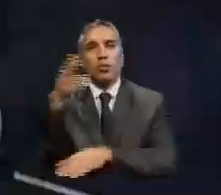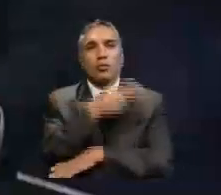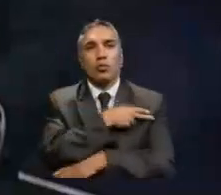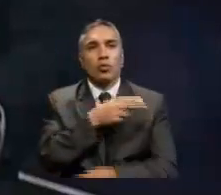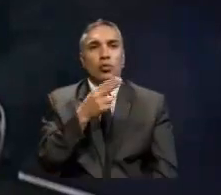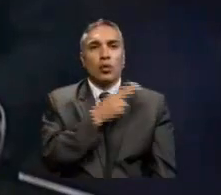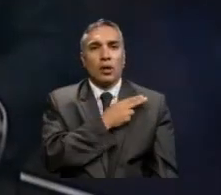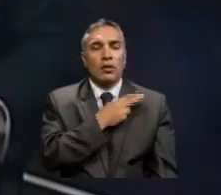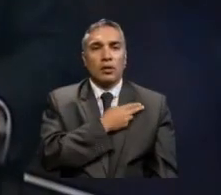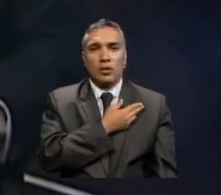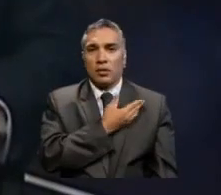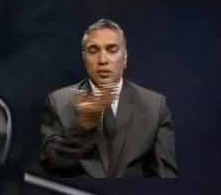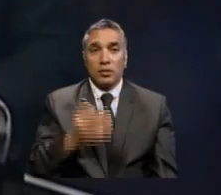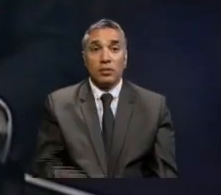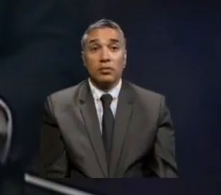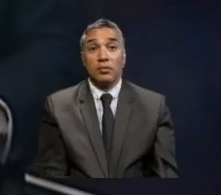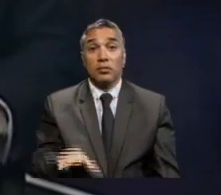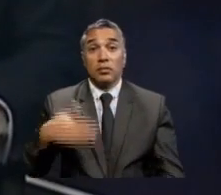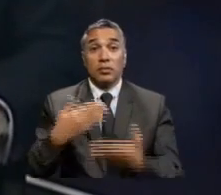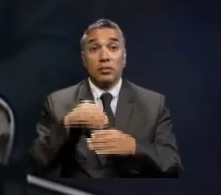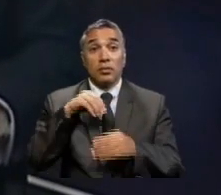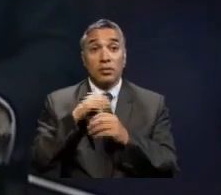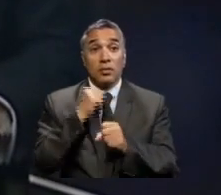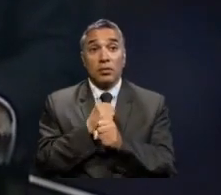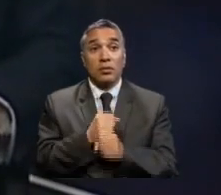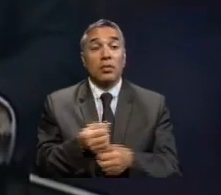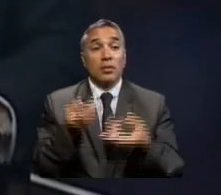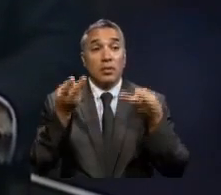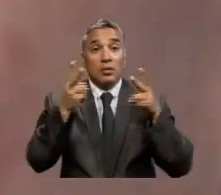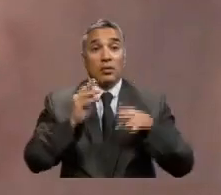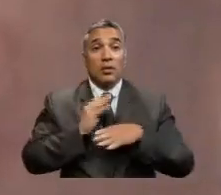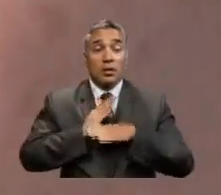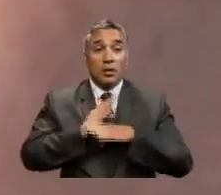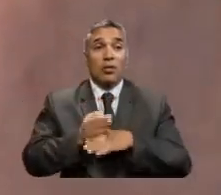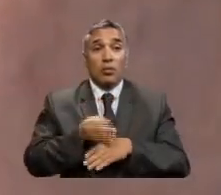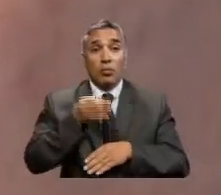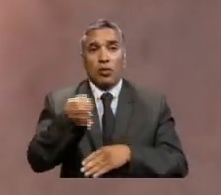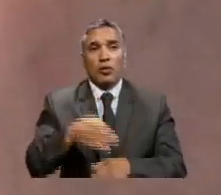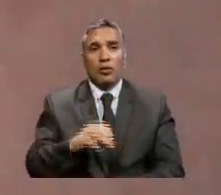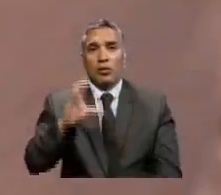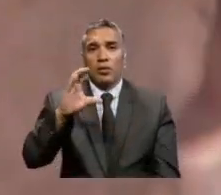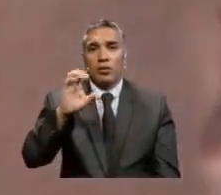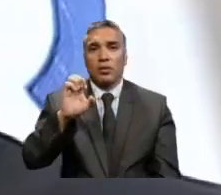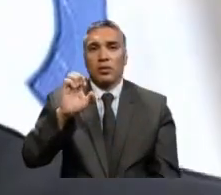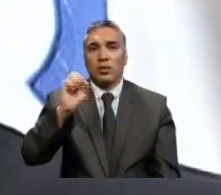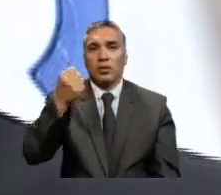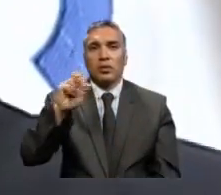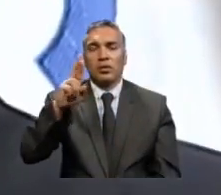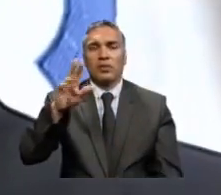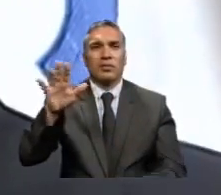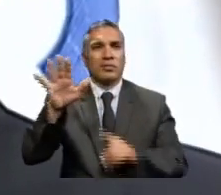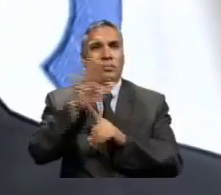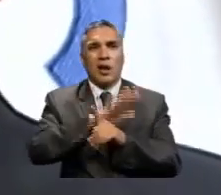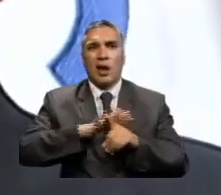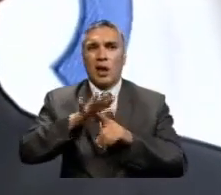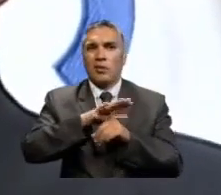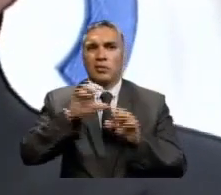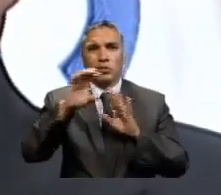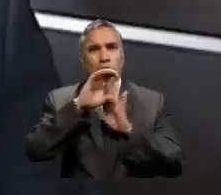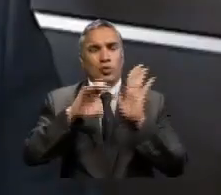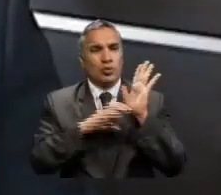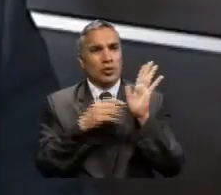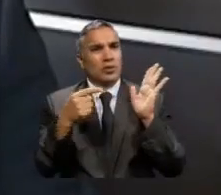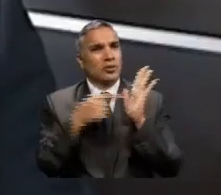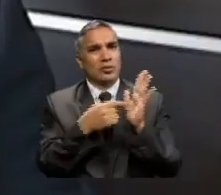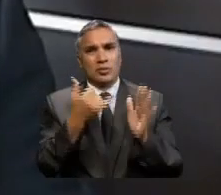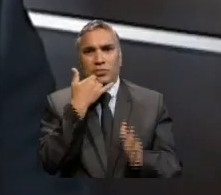universitario. Pero todas estas acciones para juristas e incluso el defensor del pueblo, César Córdoba, son un abuso a las medidas constitucionales.